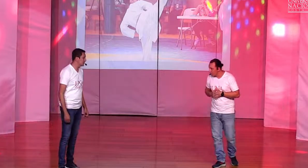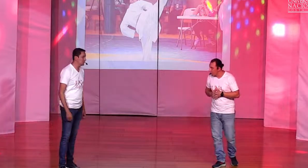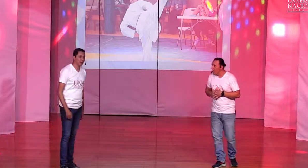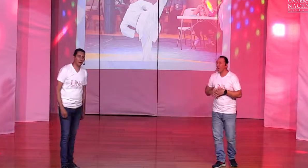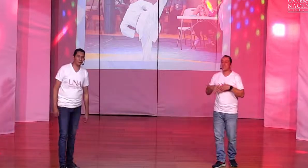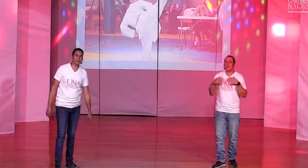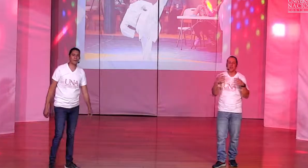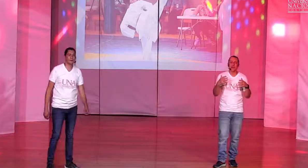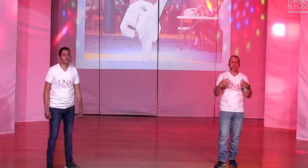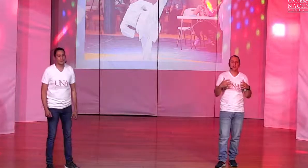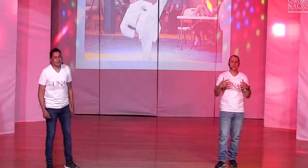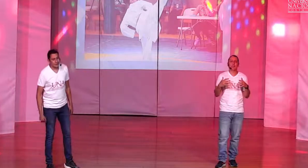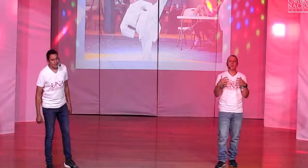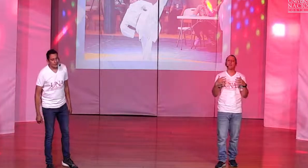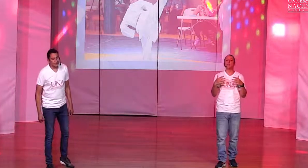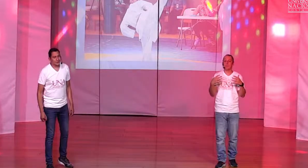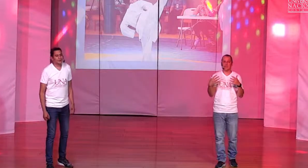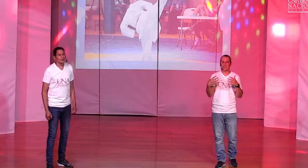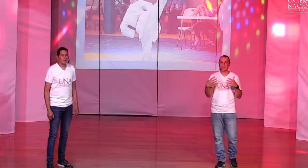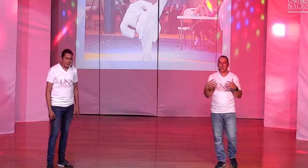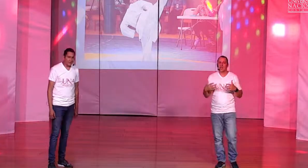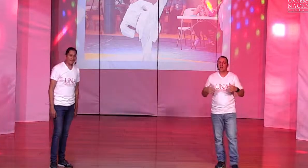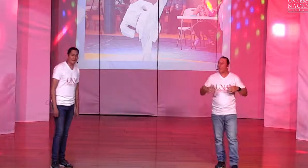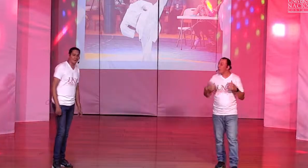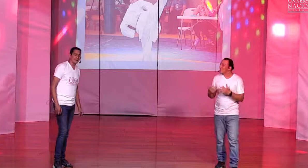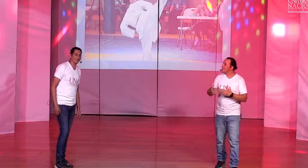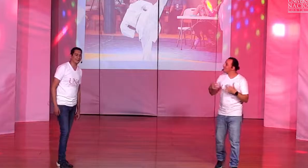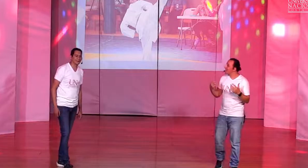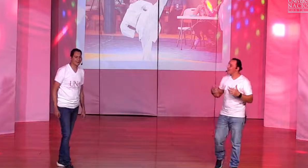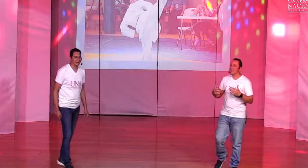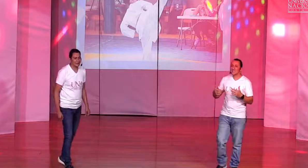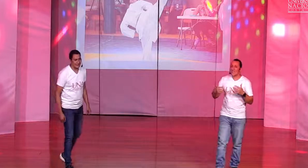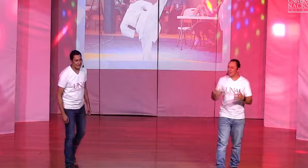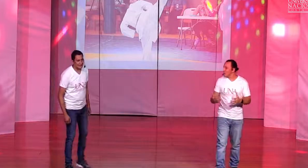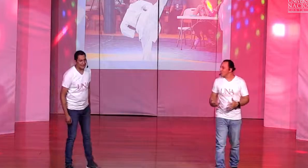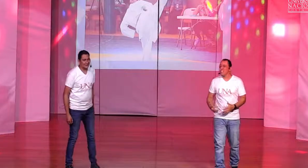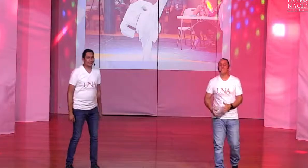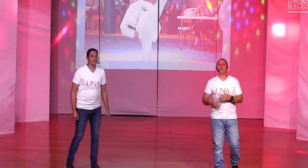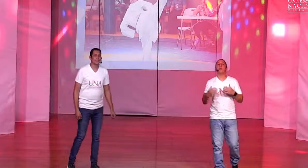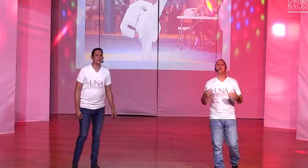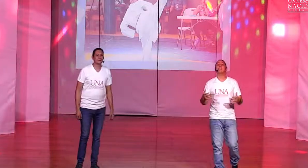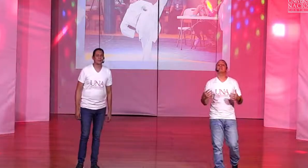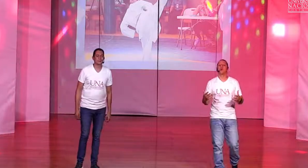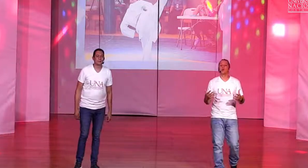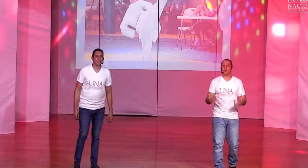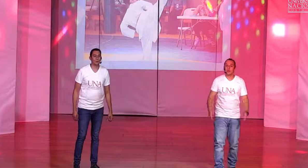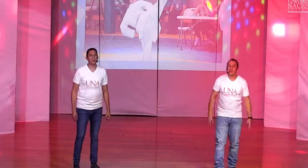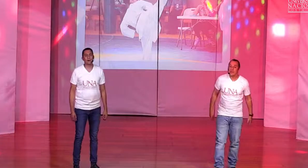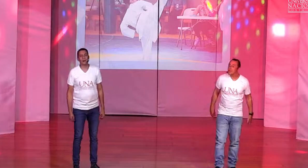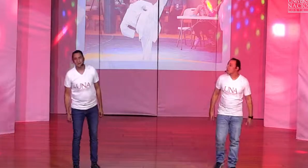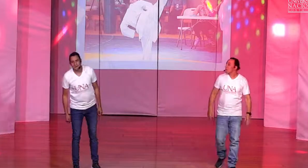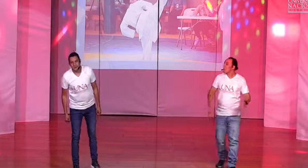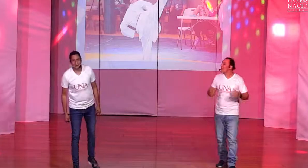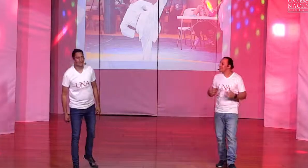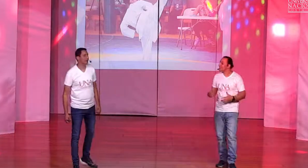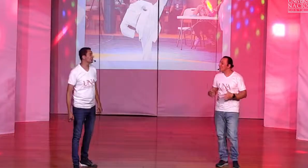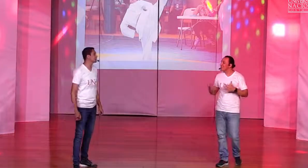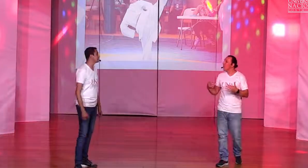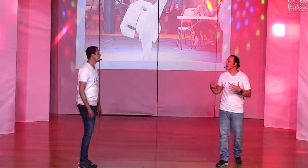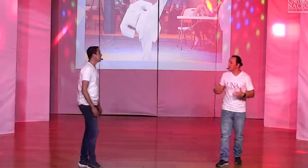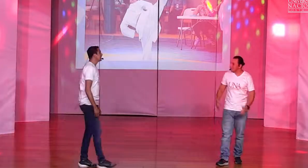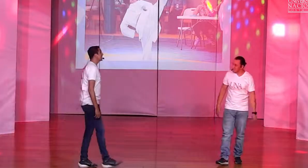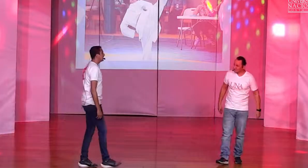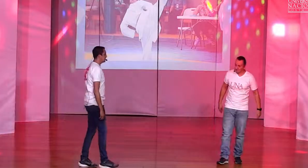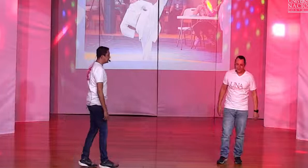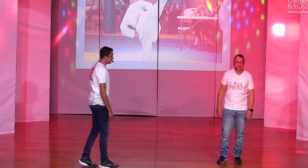pregunta, amigo. Sí, señor, hágala. Aquí en la Universidad Nacional tenemos becas. Sí. ¿Cuántas becas tenemos y cuáles son? Opa. O sea, ¿cuántas